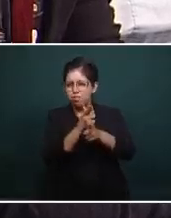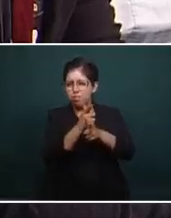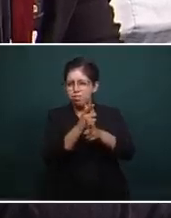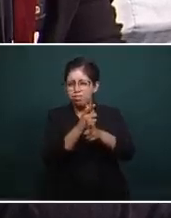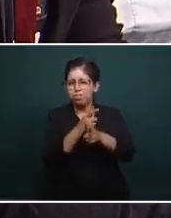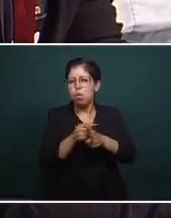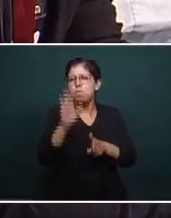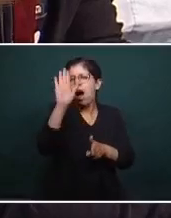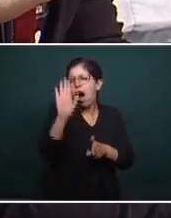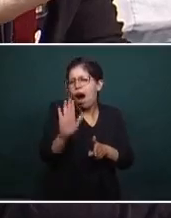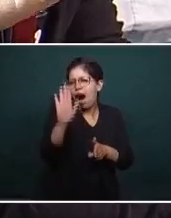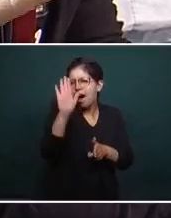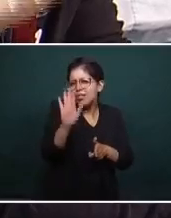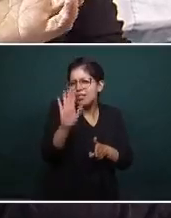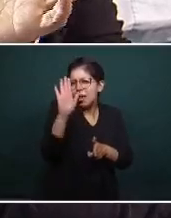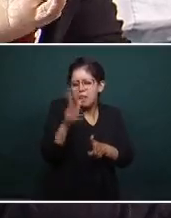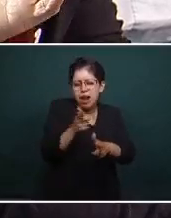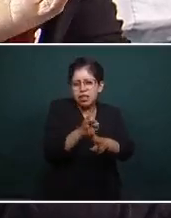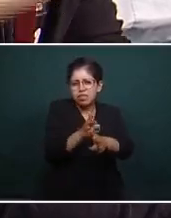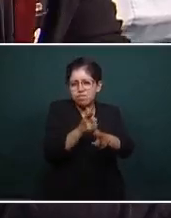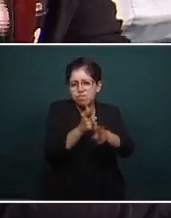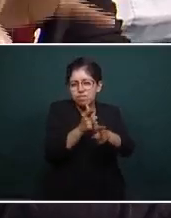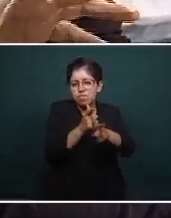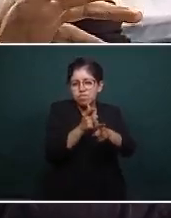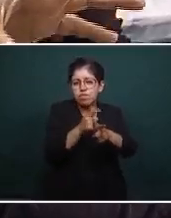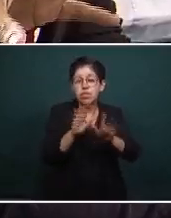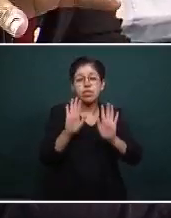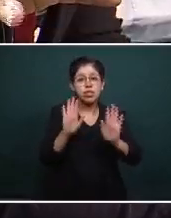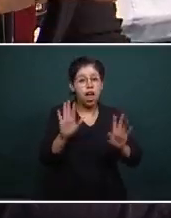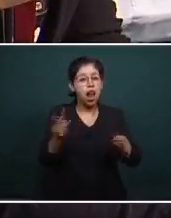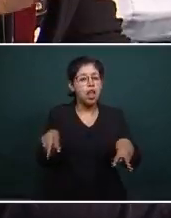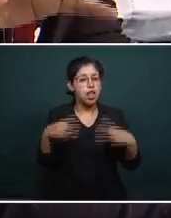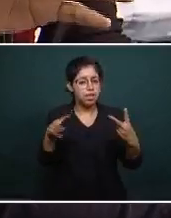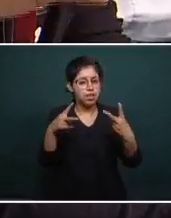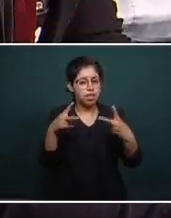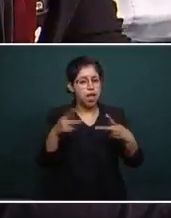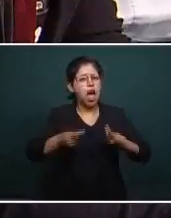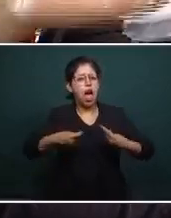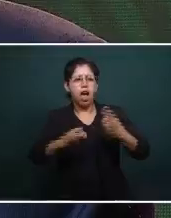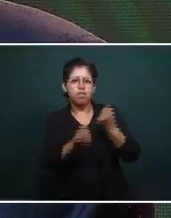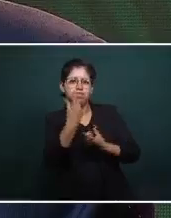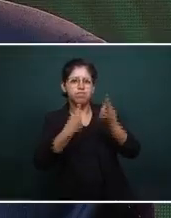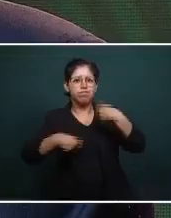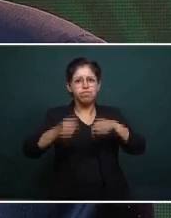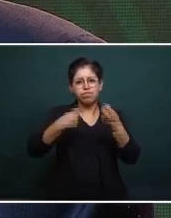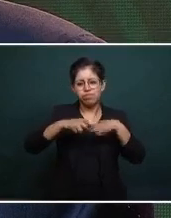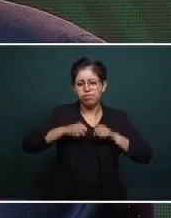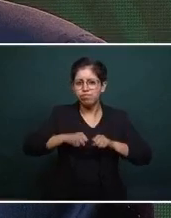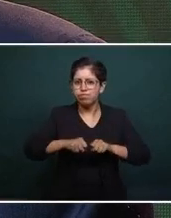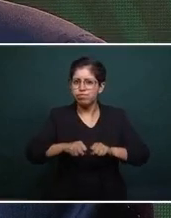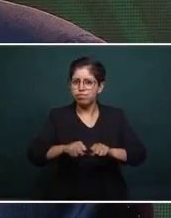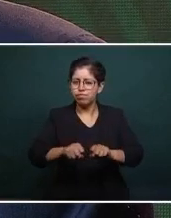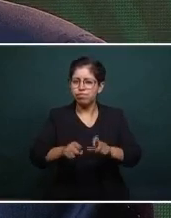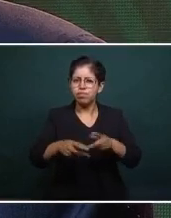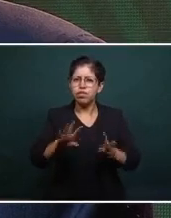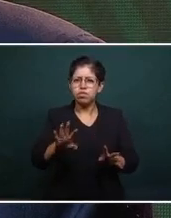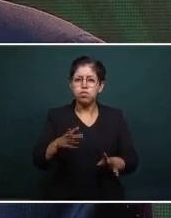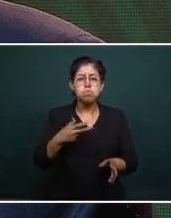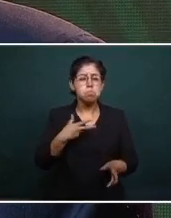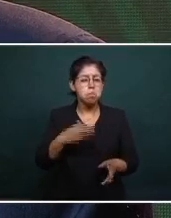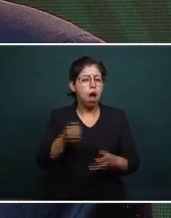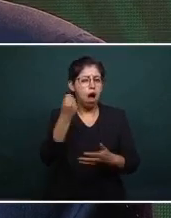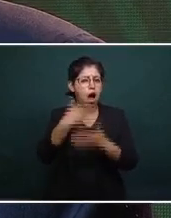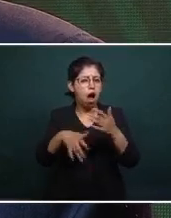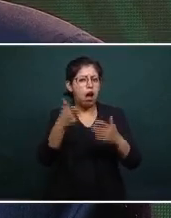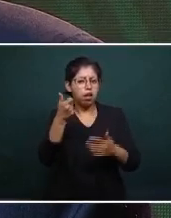son réplicas idénticas a las armas de fuego. Ya están en la venta en tiendas comerciales, muy a la mano, muy